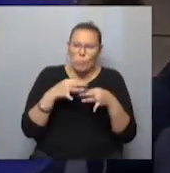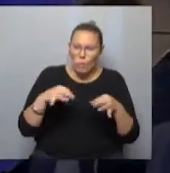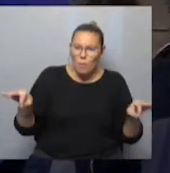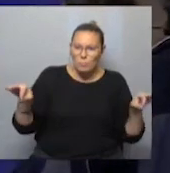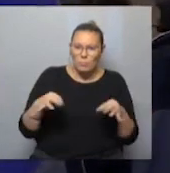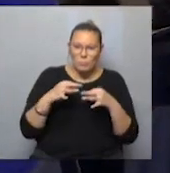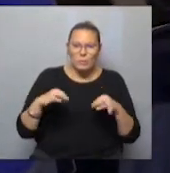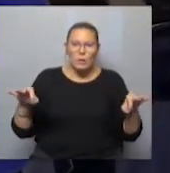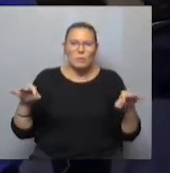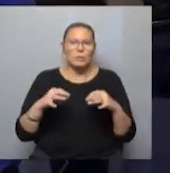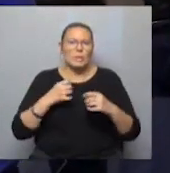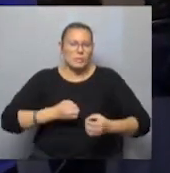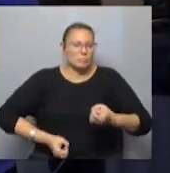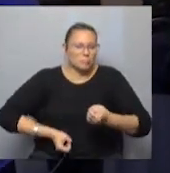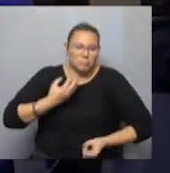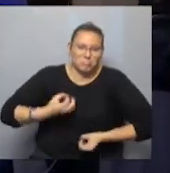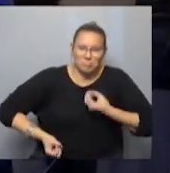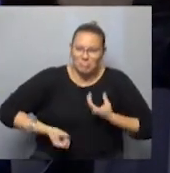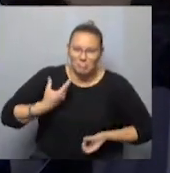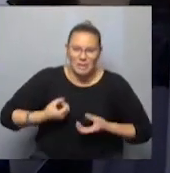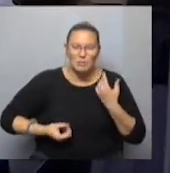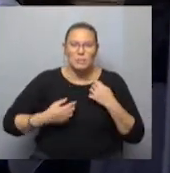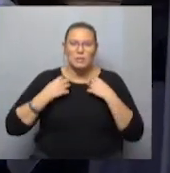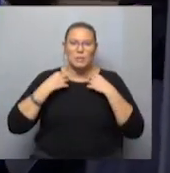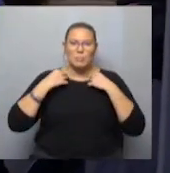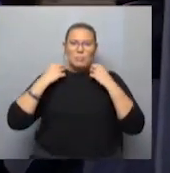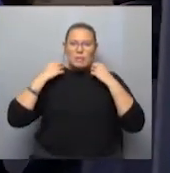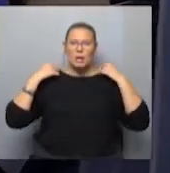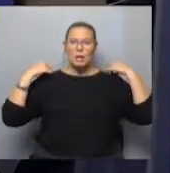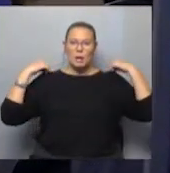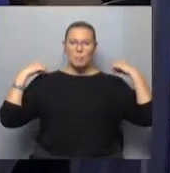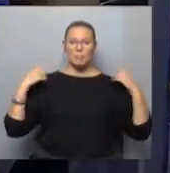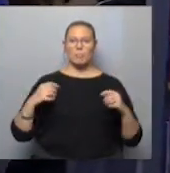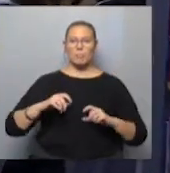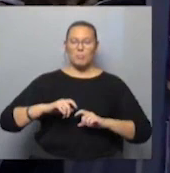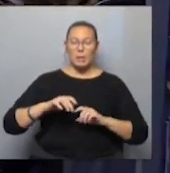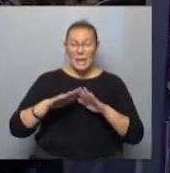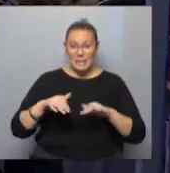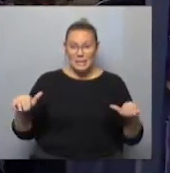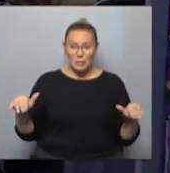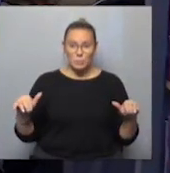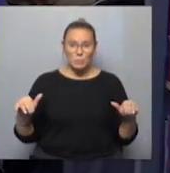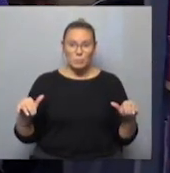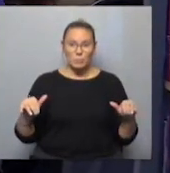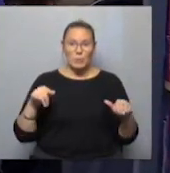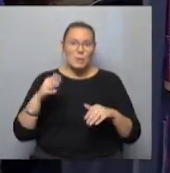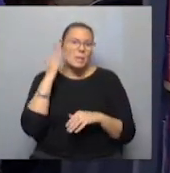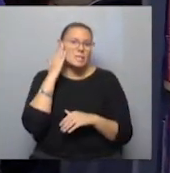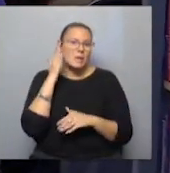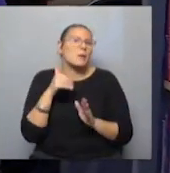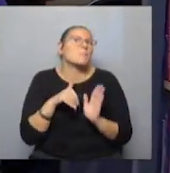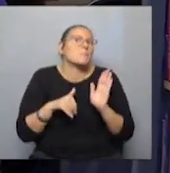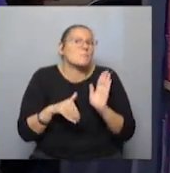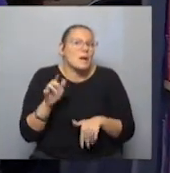musicales y de expresión, sobre todo para infancias. Y para eso, para saber un poco